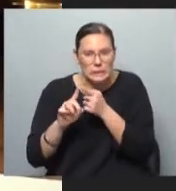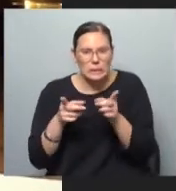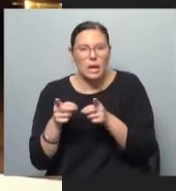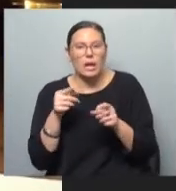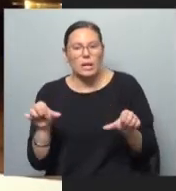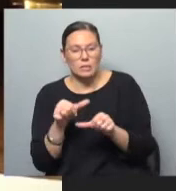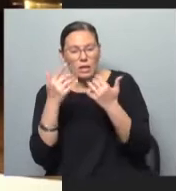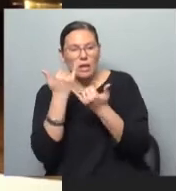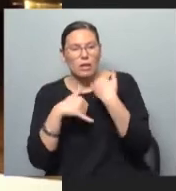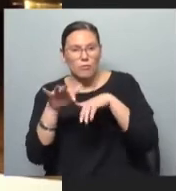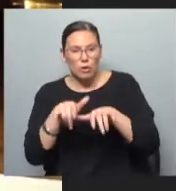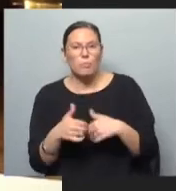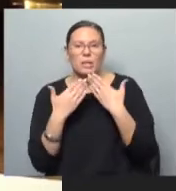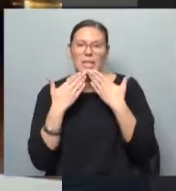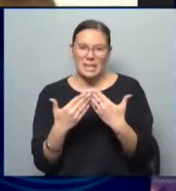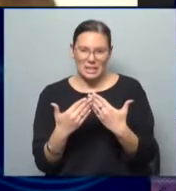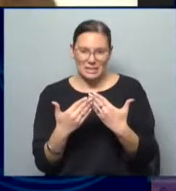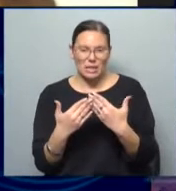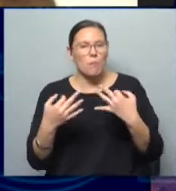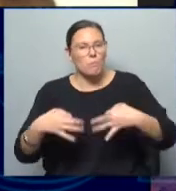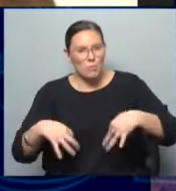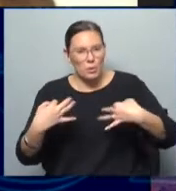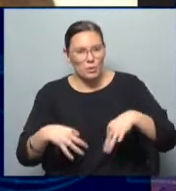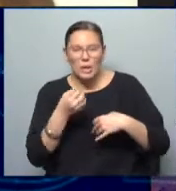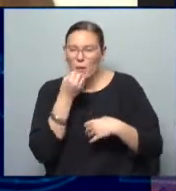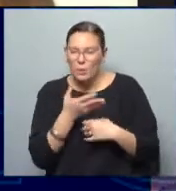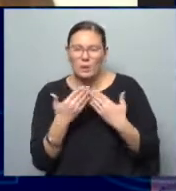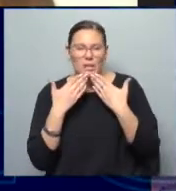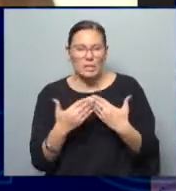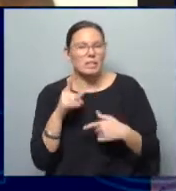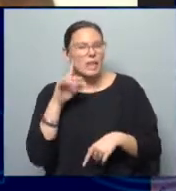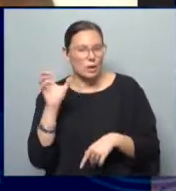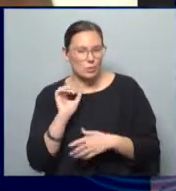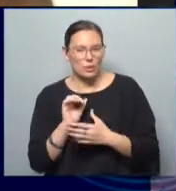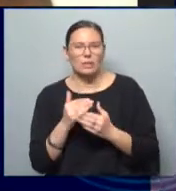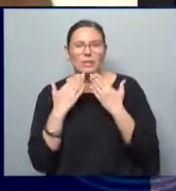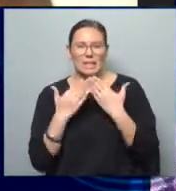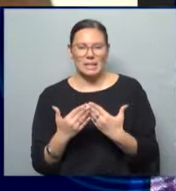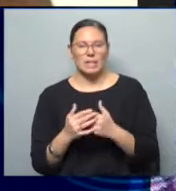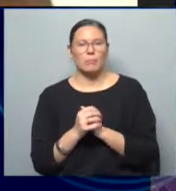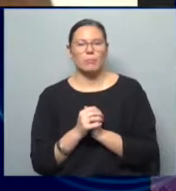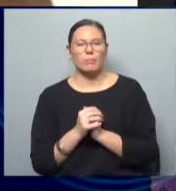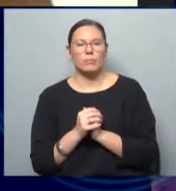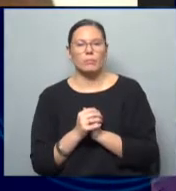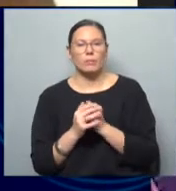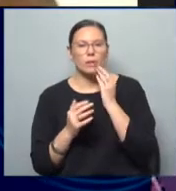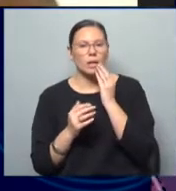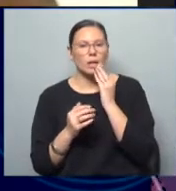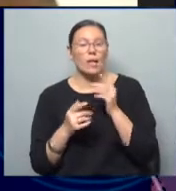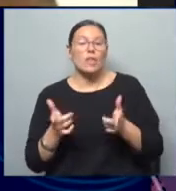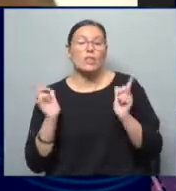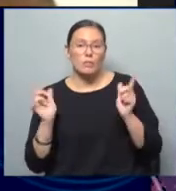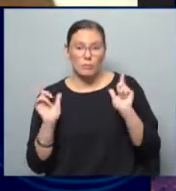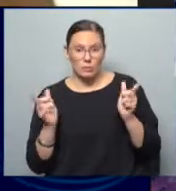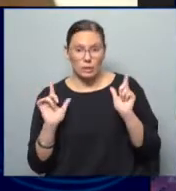salidas y nos importa. Bien, Edu, qué dale, generoso. Te bien. Están escuchando. Muchas gracias. Dale, Edu. Bueno, pasá lindo,